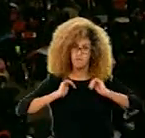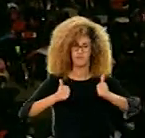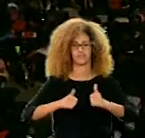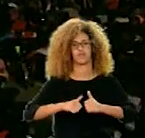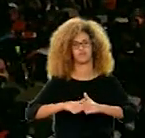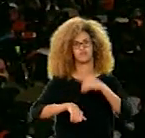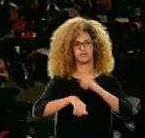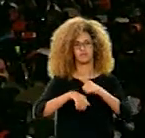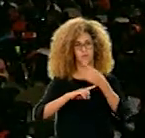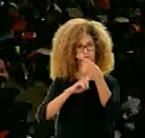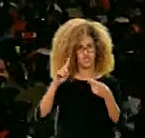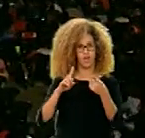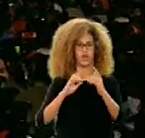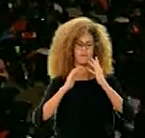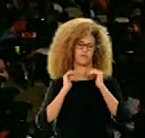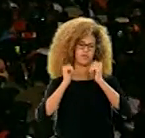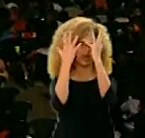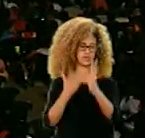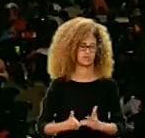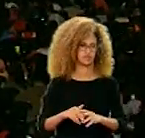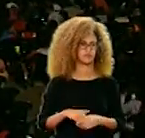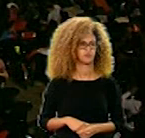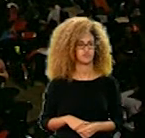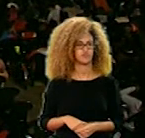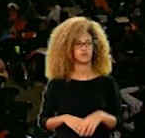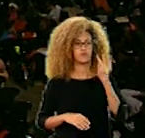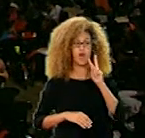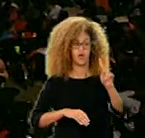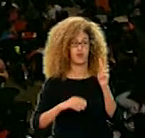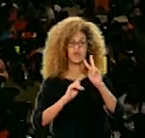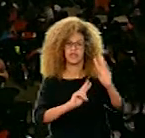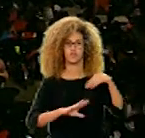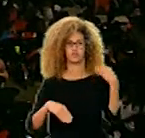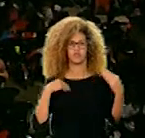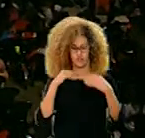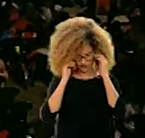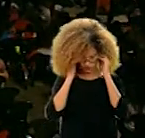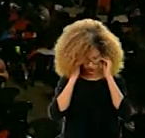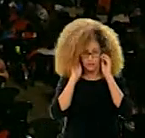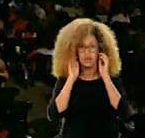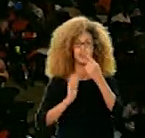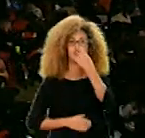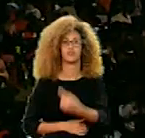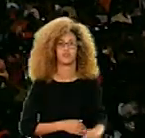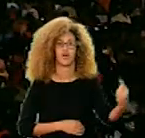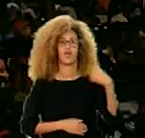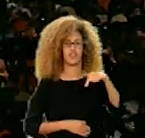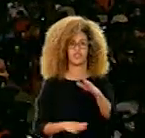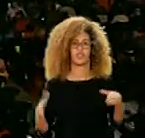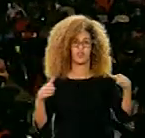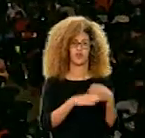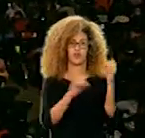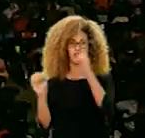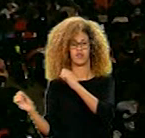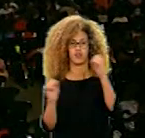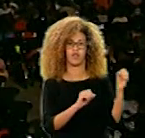tienen a nuestras compañeras que al frente de las cámaras para que ustedes puedan disfrutar perfectamente el de esta segunda fase. El año pasado a esta murga se le